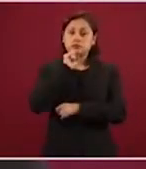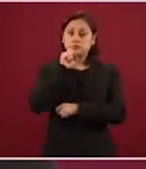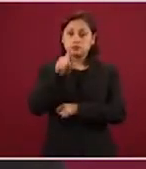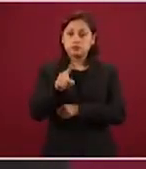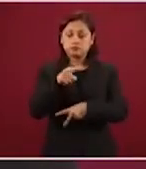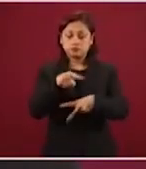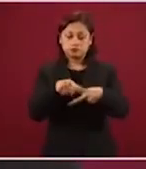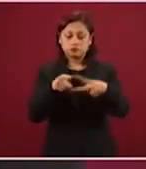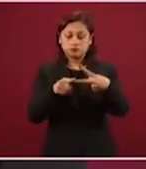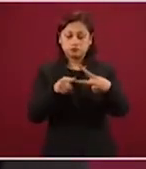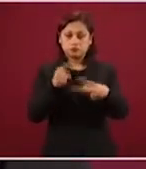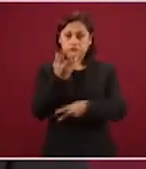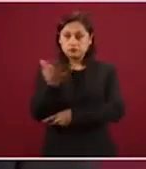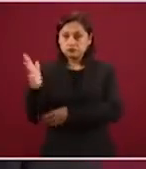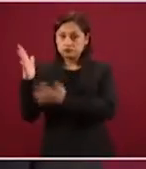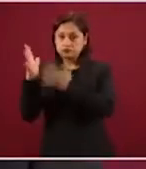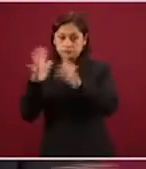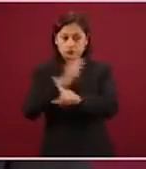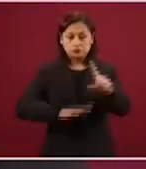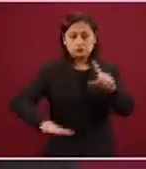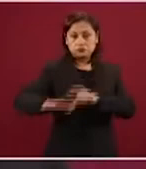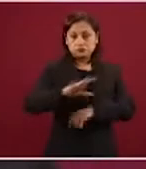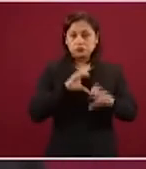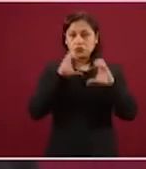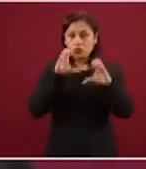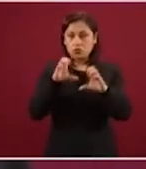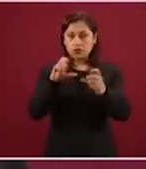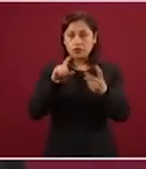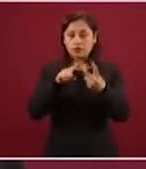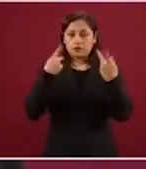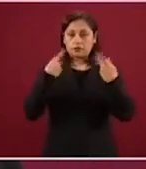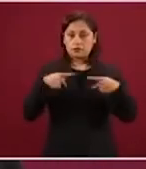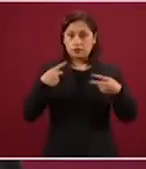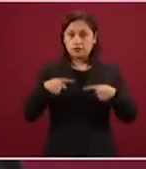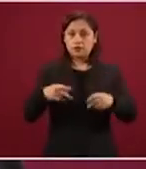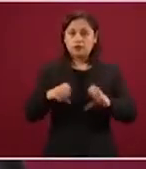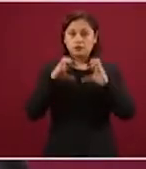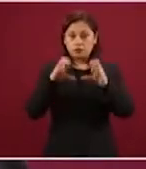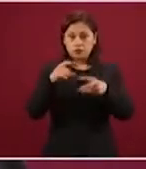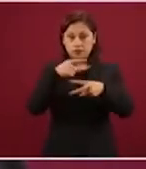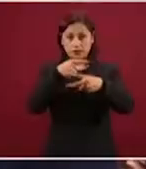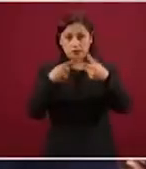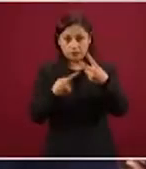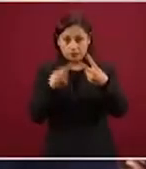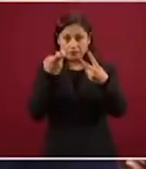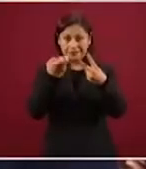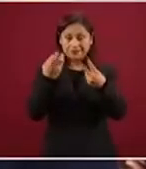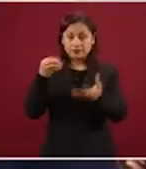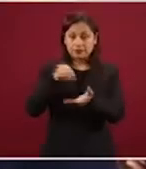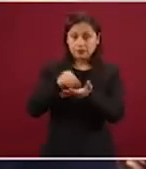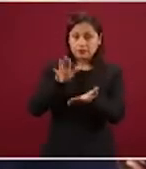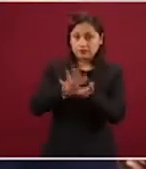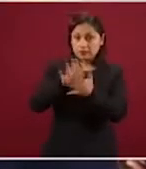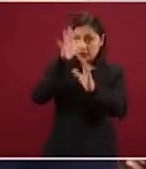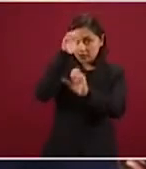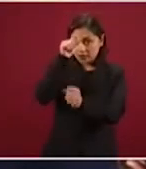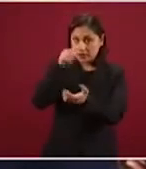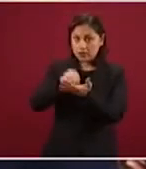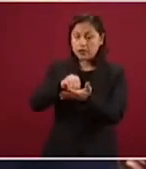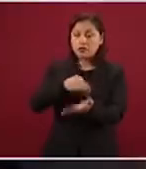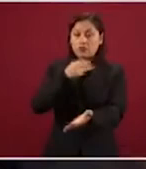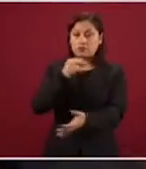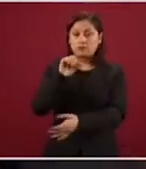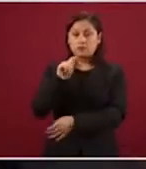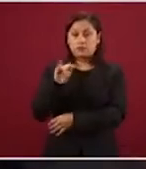más hacen distinto este acuerdo al anterior. Ahora